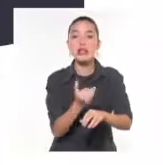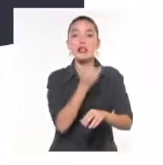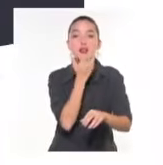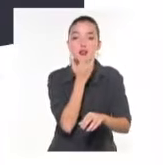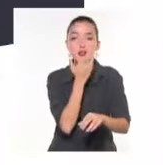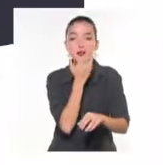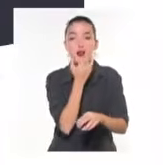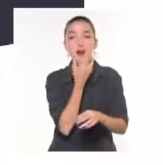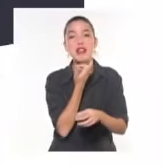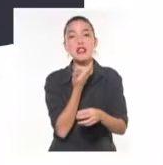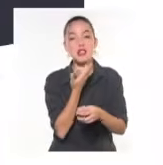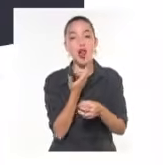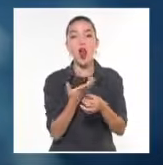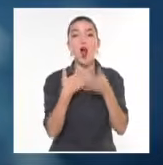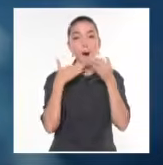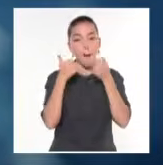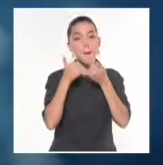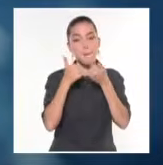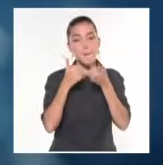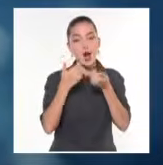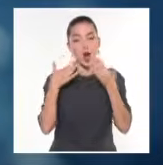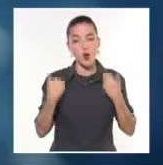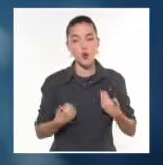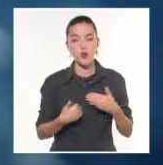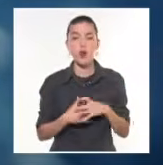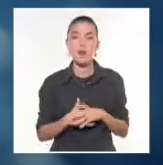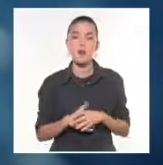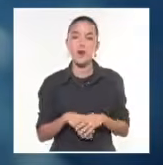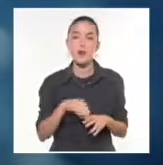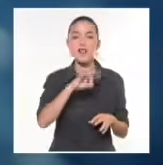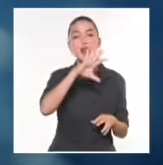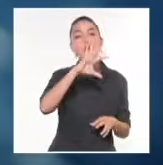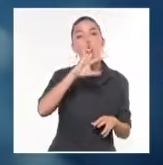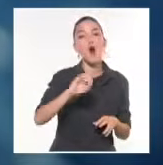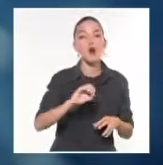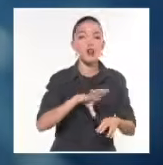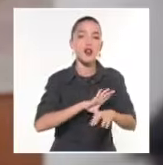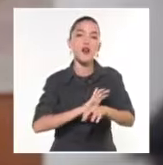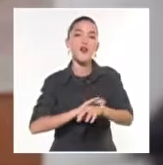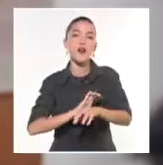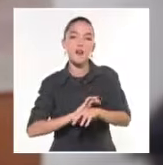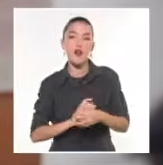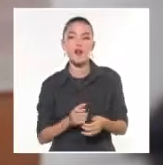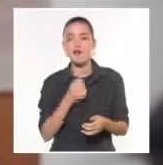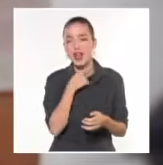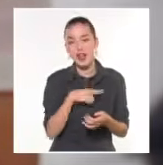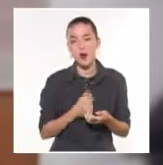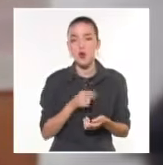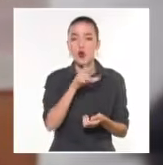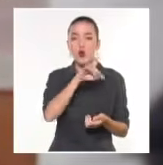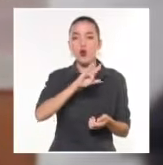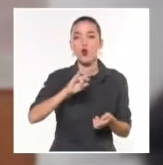células sanas del cuerpo. Existen más de 80 enfermedades autoinmunes, como el lupus, la artritis reumatoide y